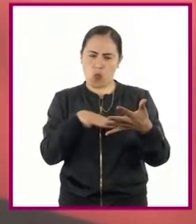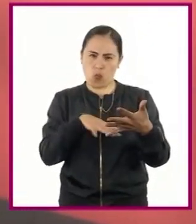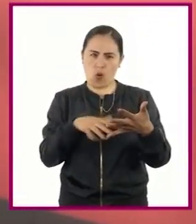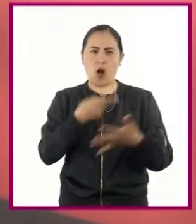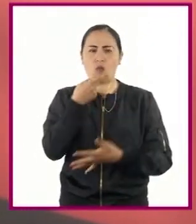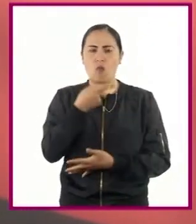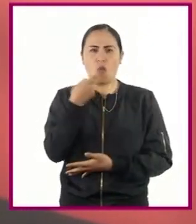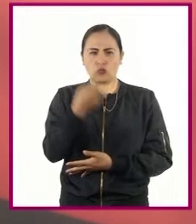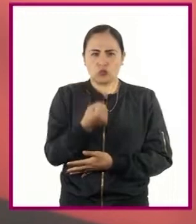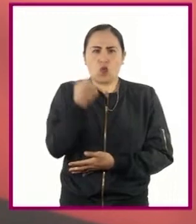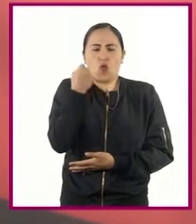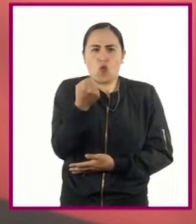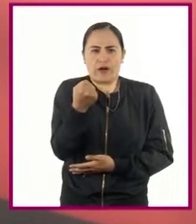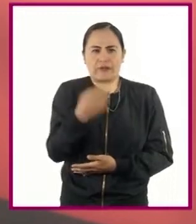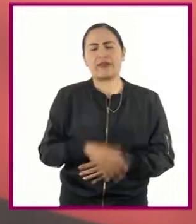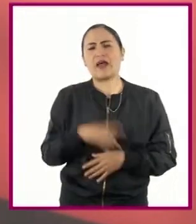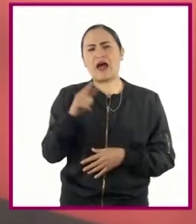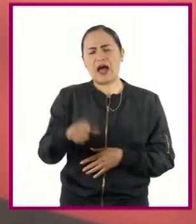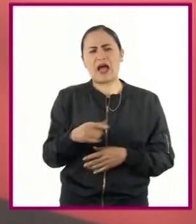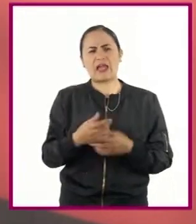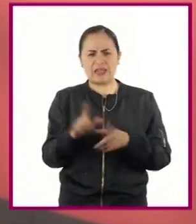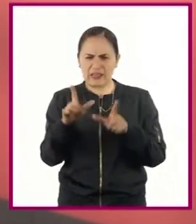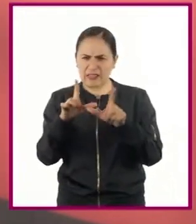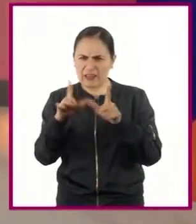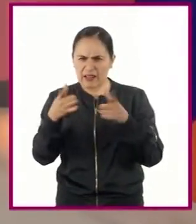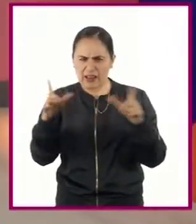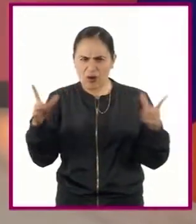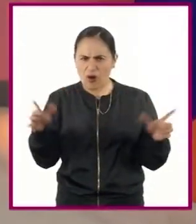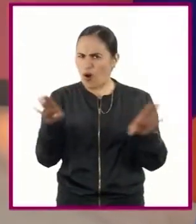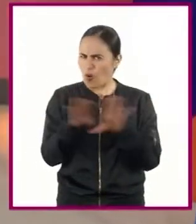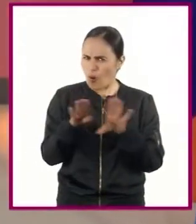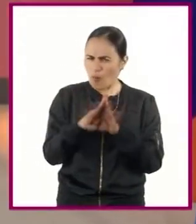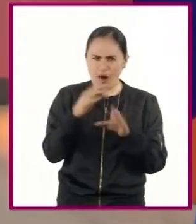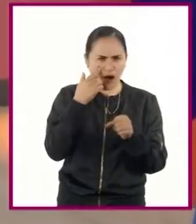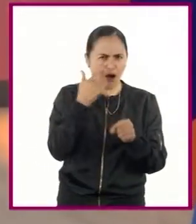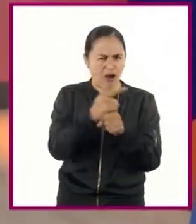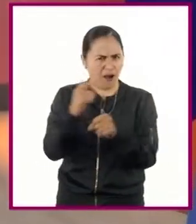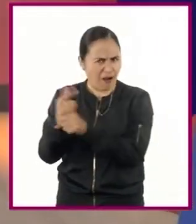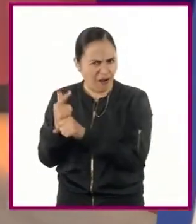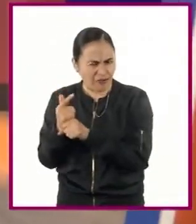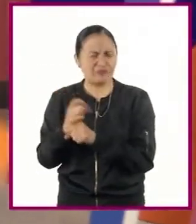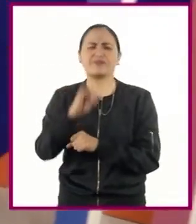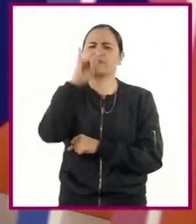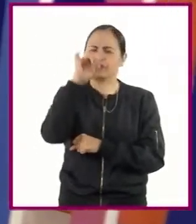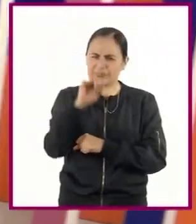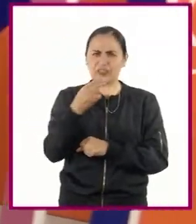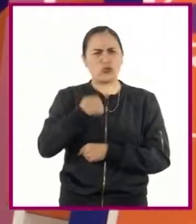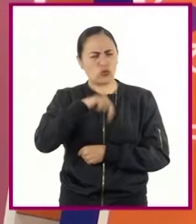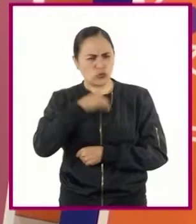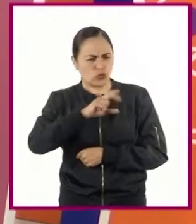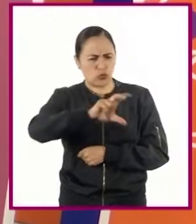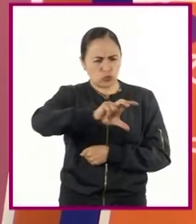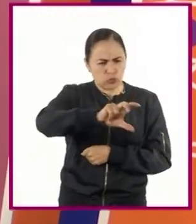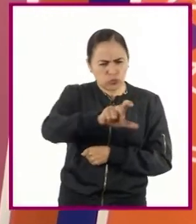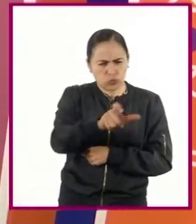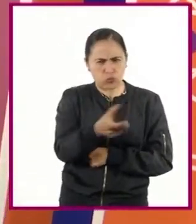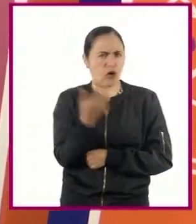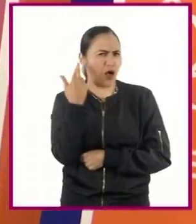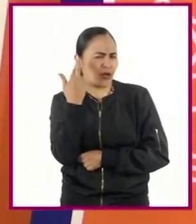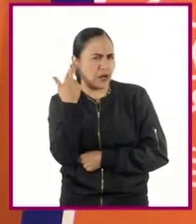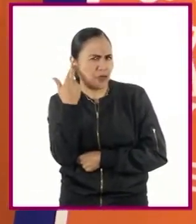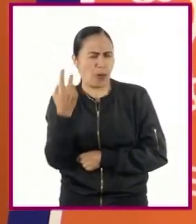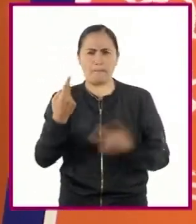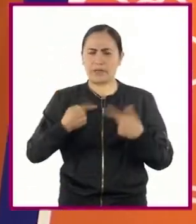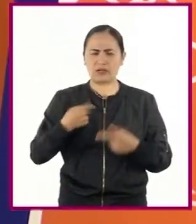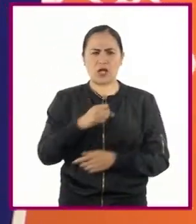para distinguir el uso del lenguaje en este medio. Claro, cuando sintonizamos una estación de radio, oímos a los